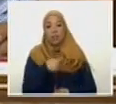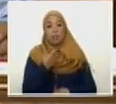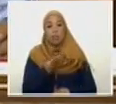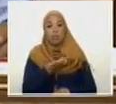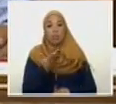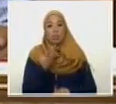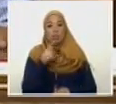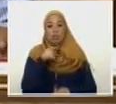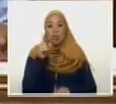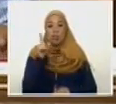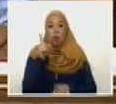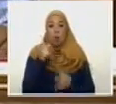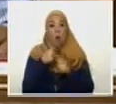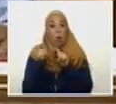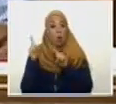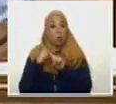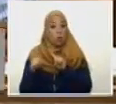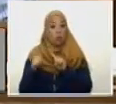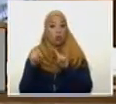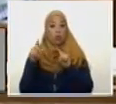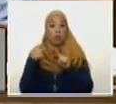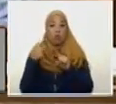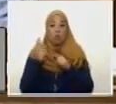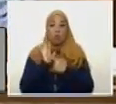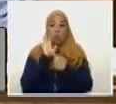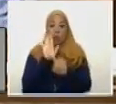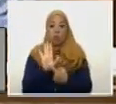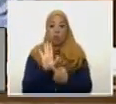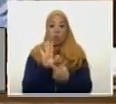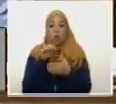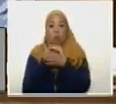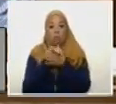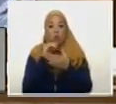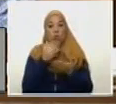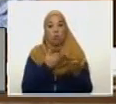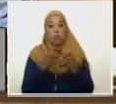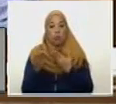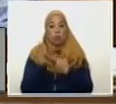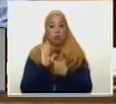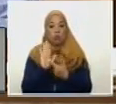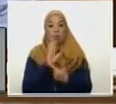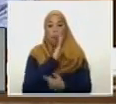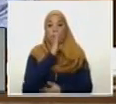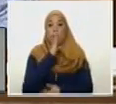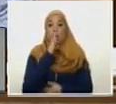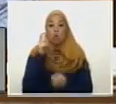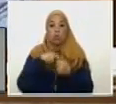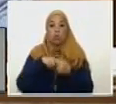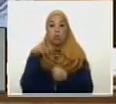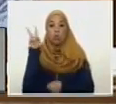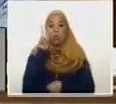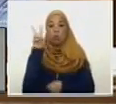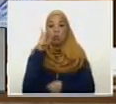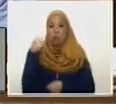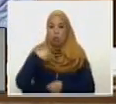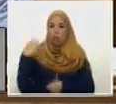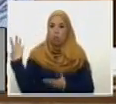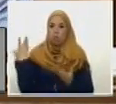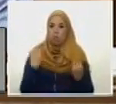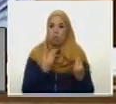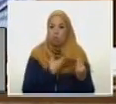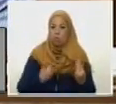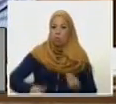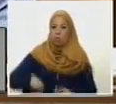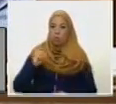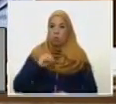sin embargo, tenemos pendiente la presentación del compañero presidente del Banco Central, aquí con nosotros,